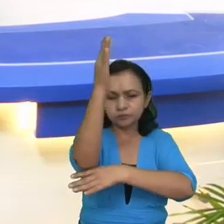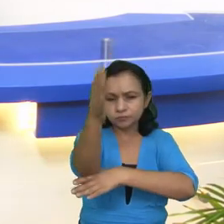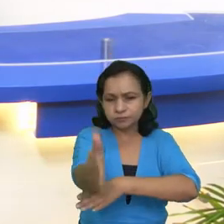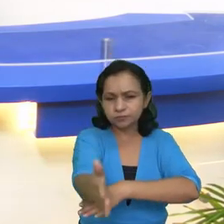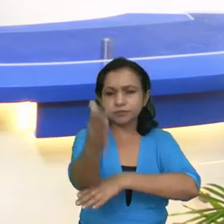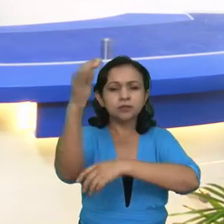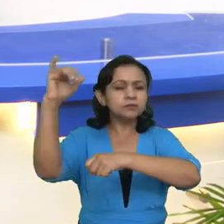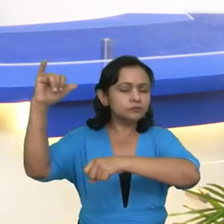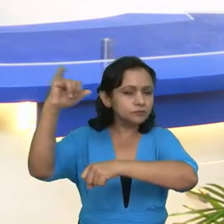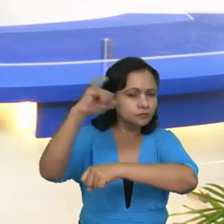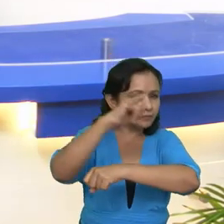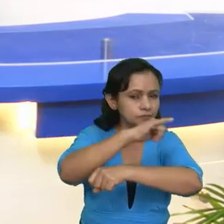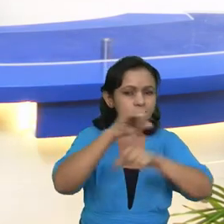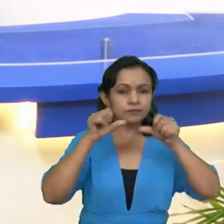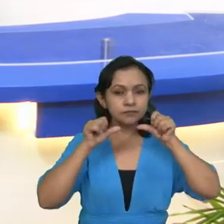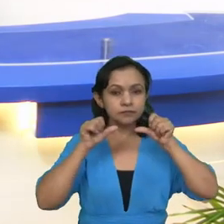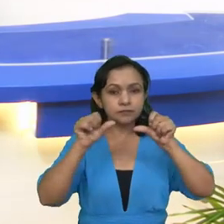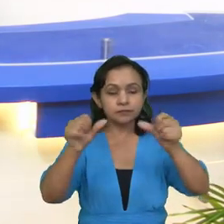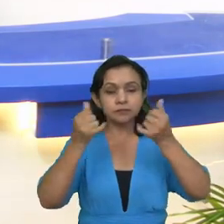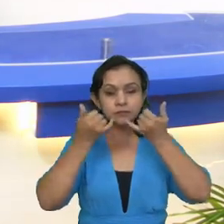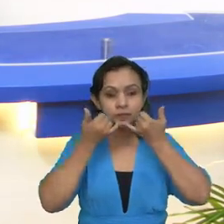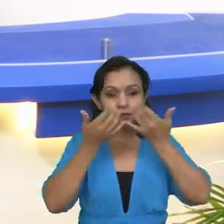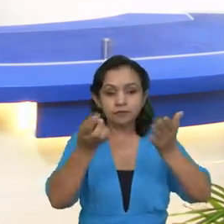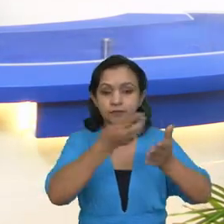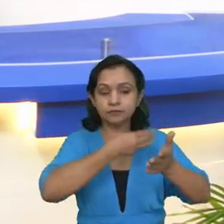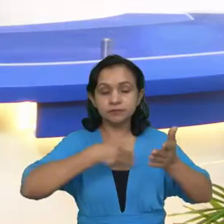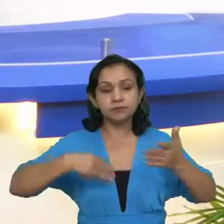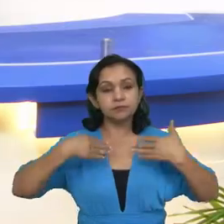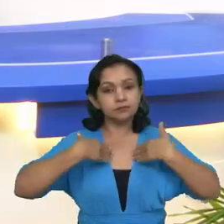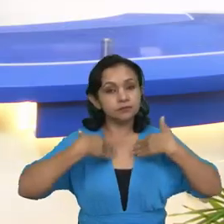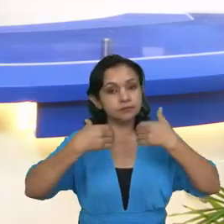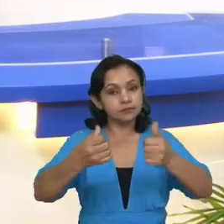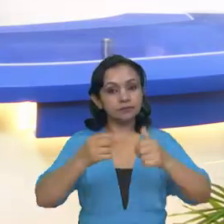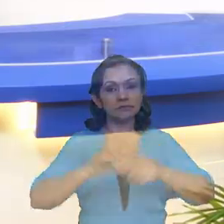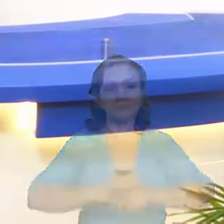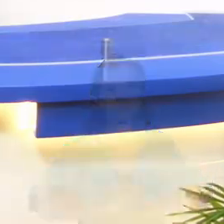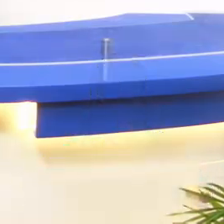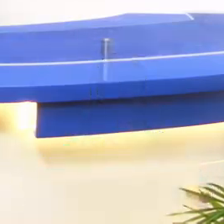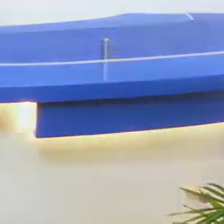y aéreos continúa según un informe del ministerio de salud